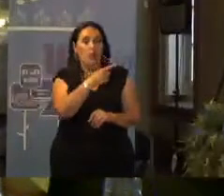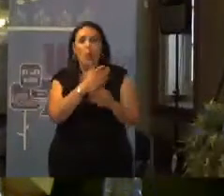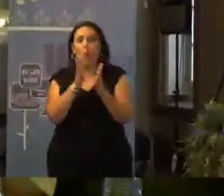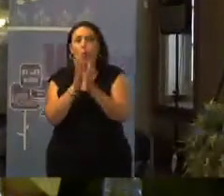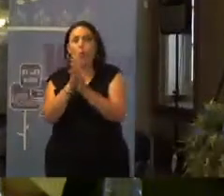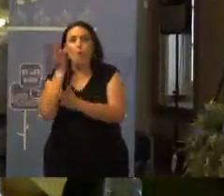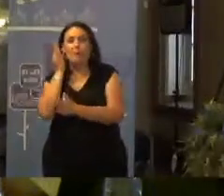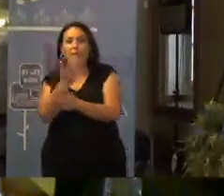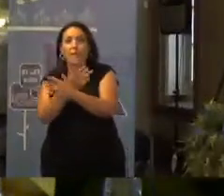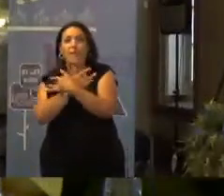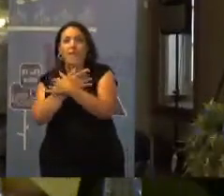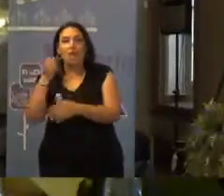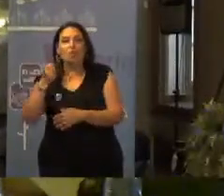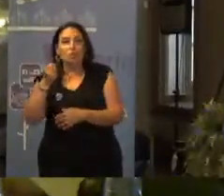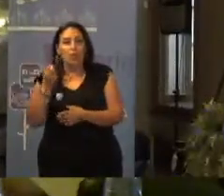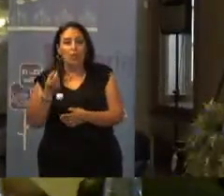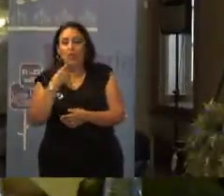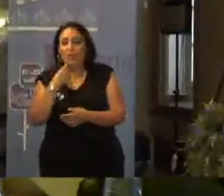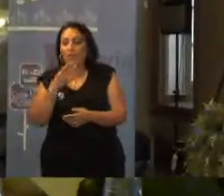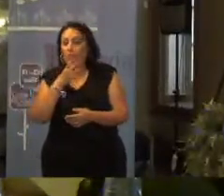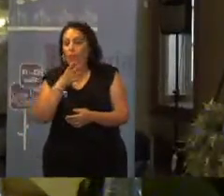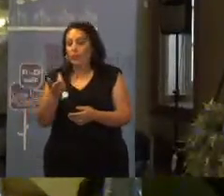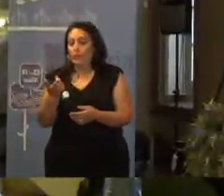que a contradición é